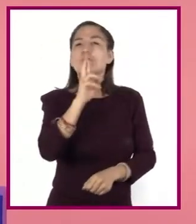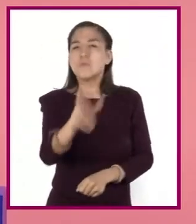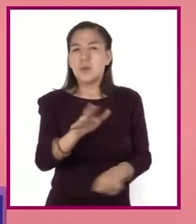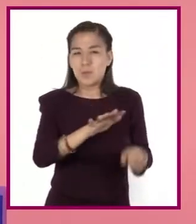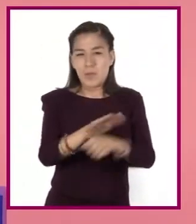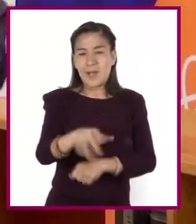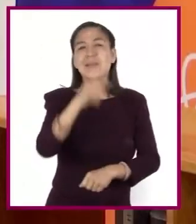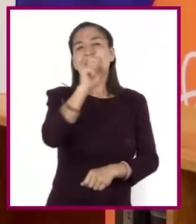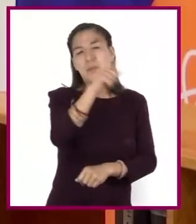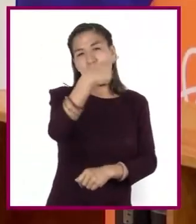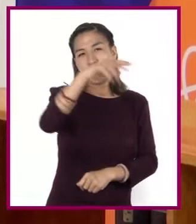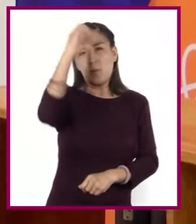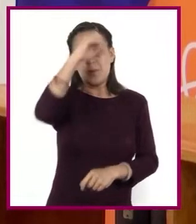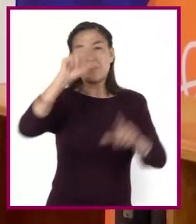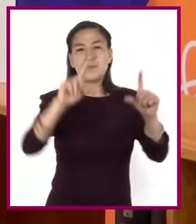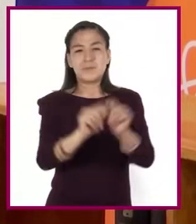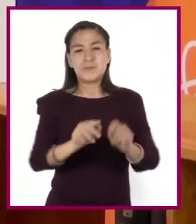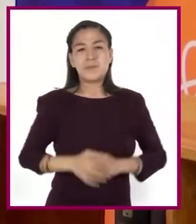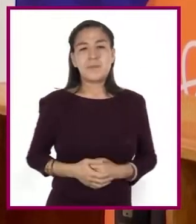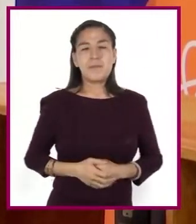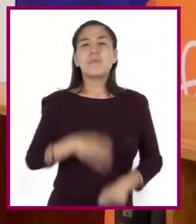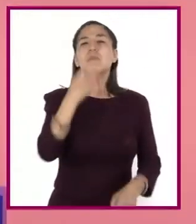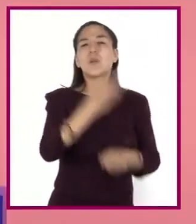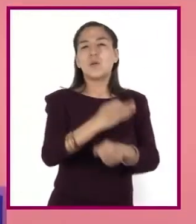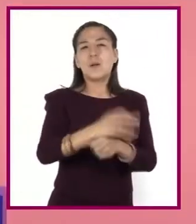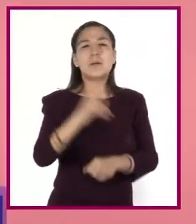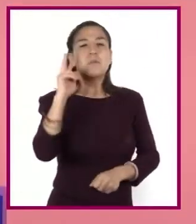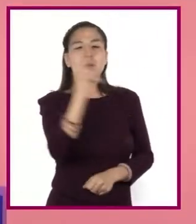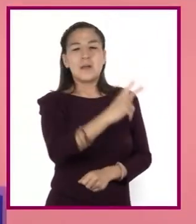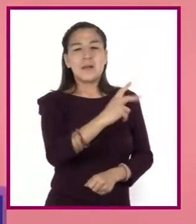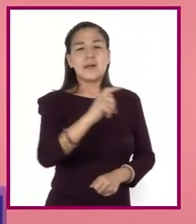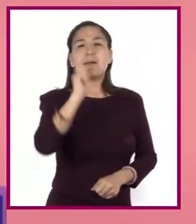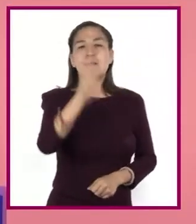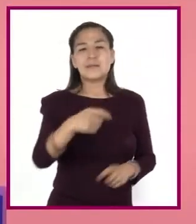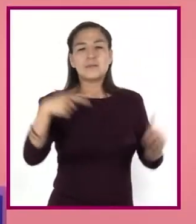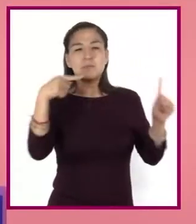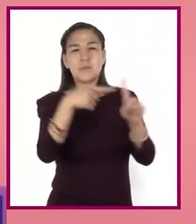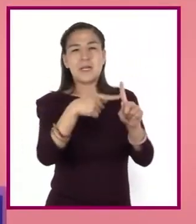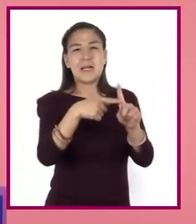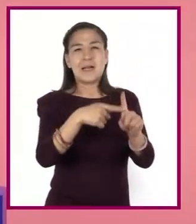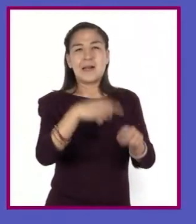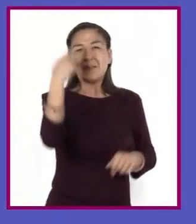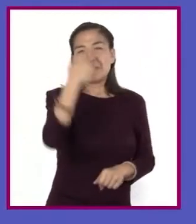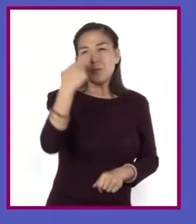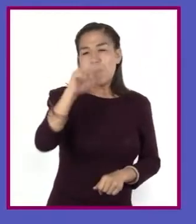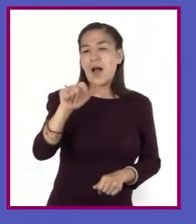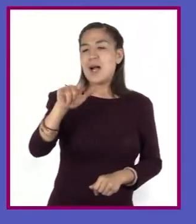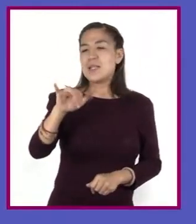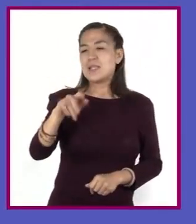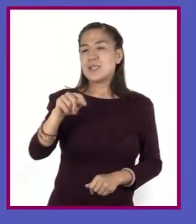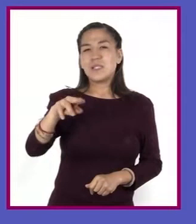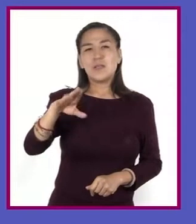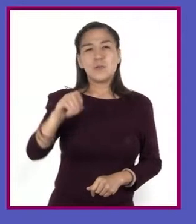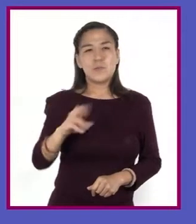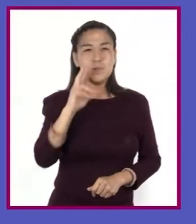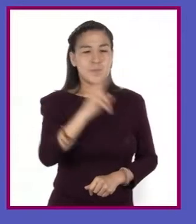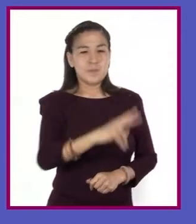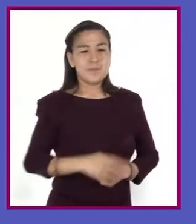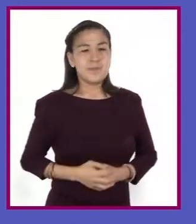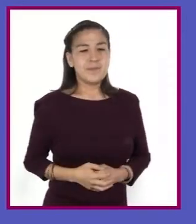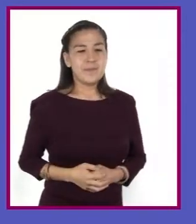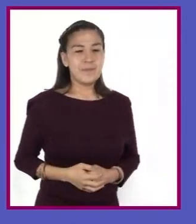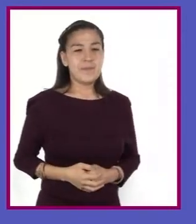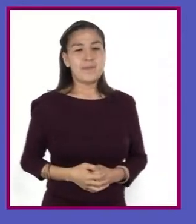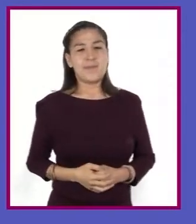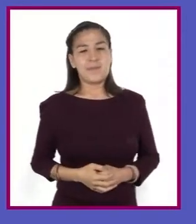sus conclusiones. ¿Les parece si vemos lo que señala el resumen analítico? El texto